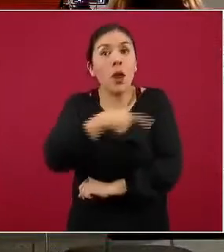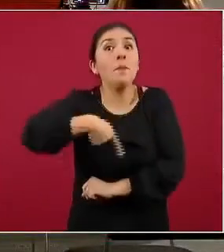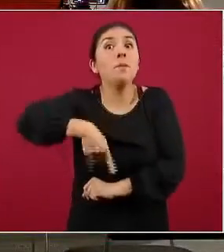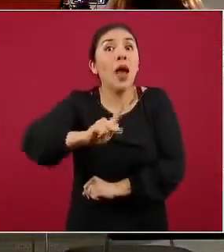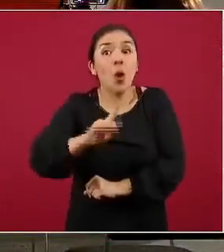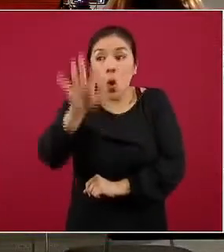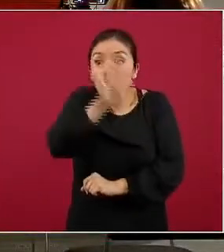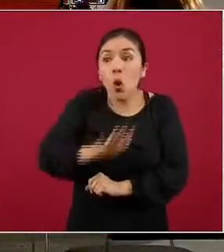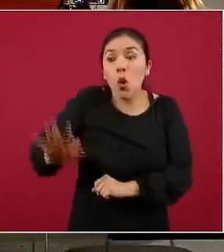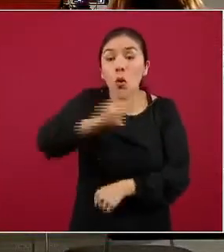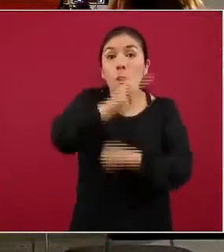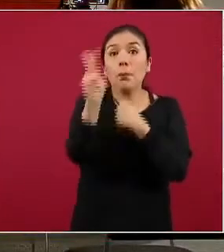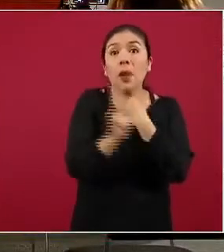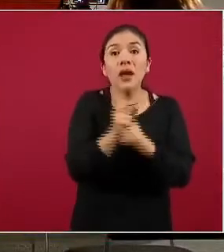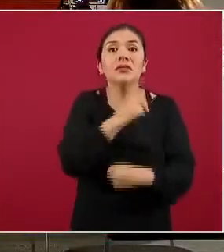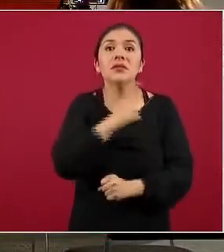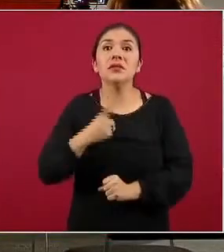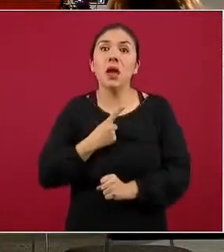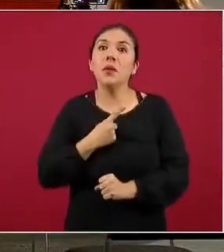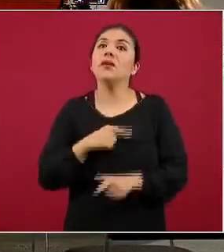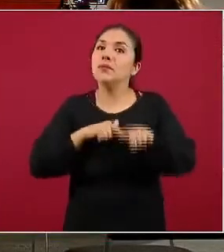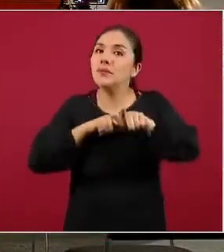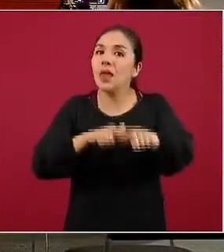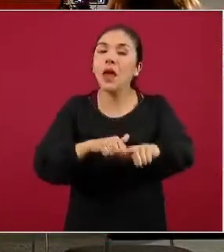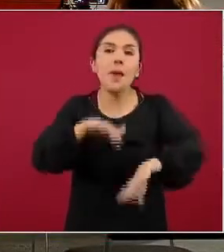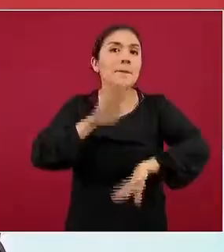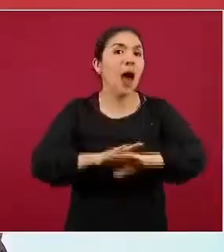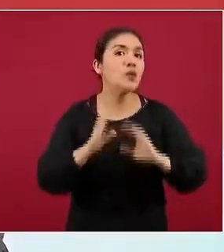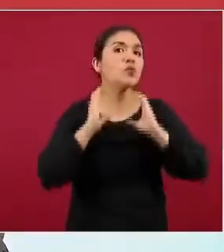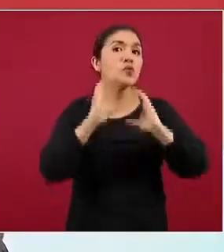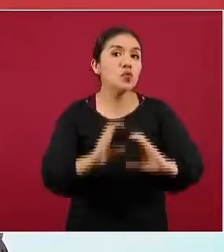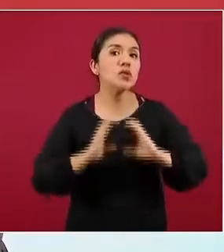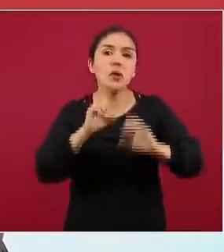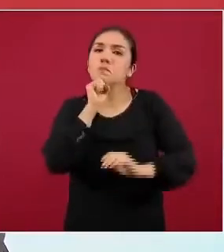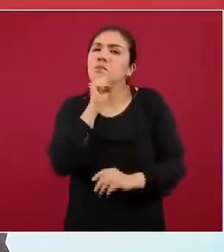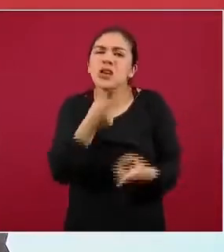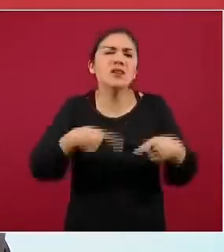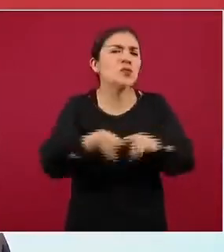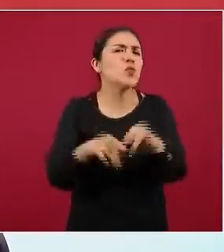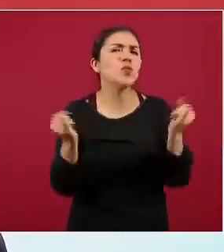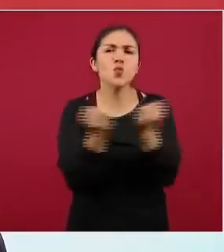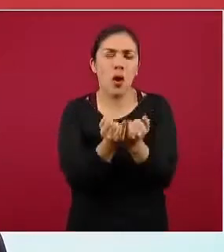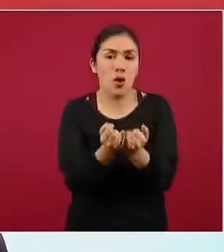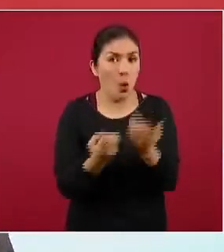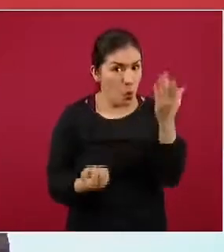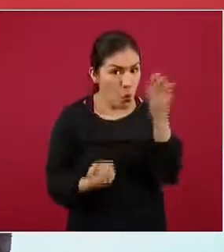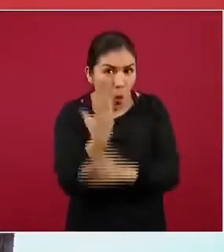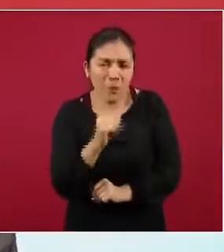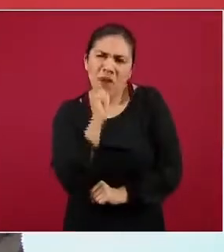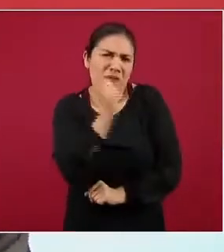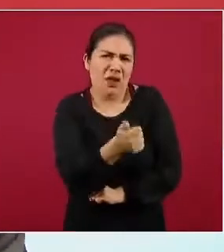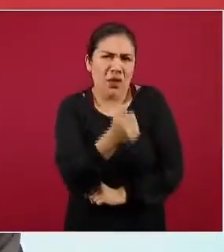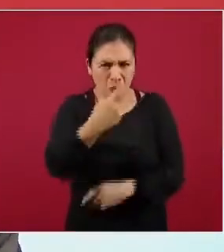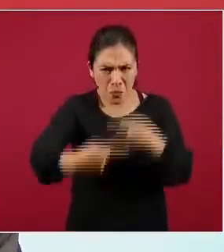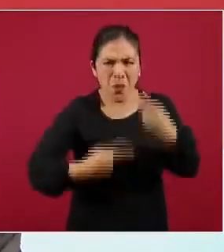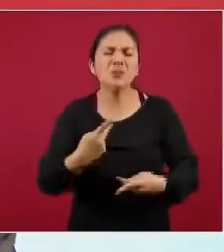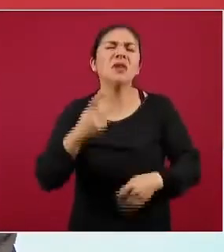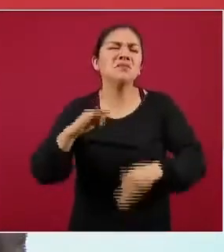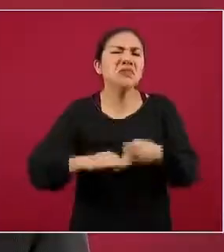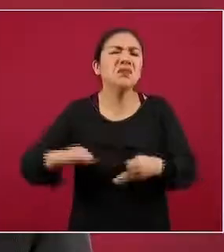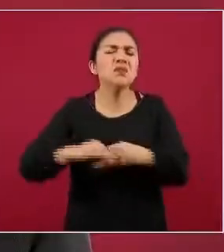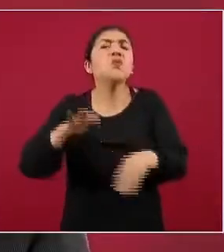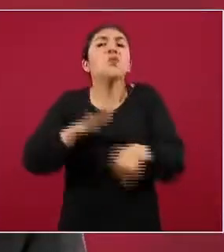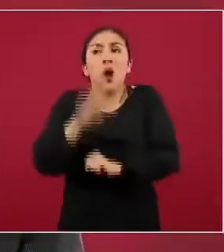conjunto del país debe considerar que siguen vigentes las mismas recomendaciones. No son nuevas, me lo preguntan frecuentemente,